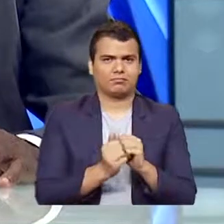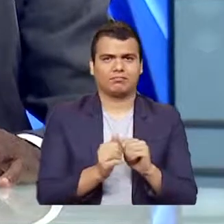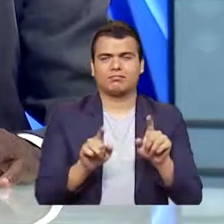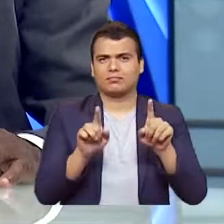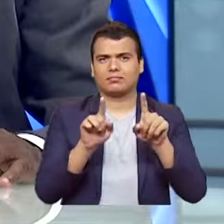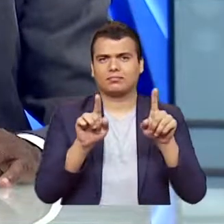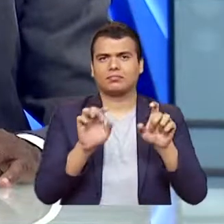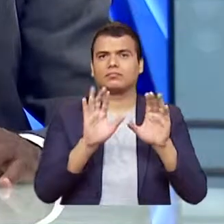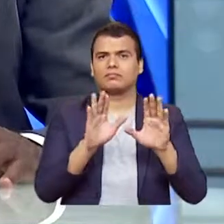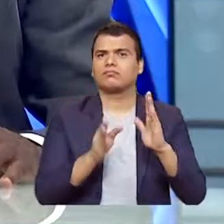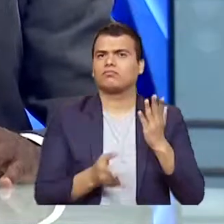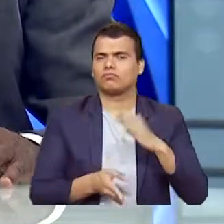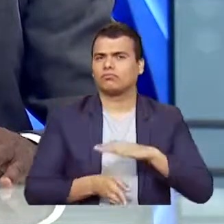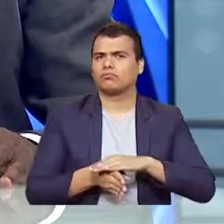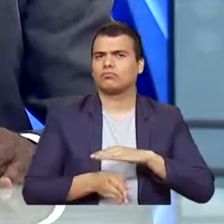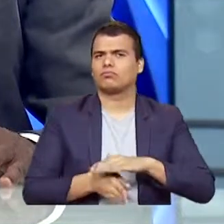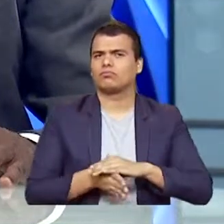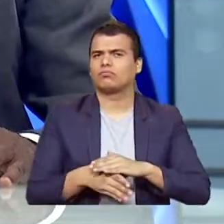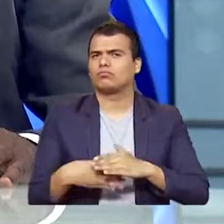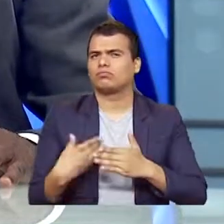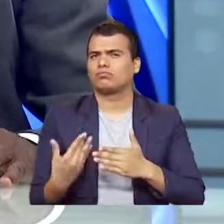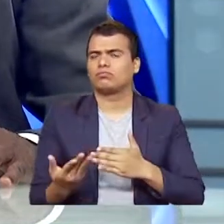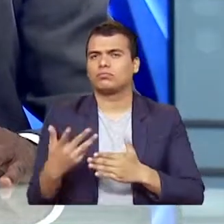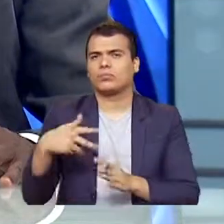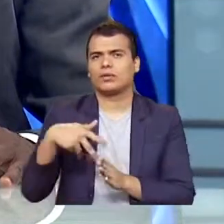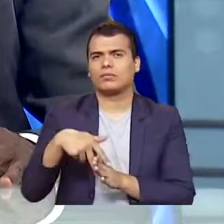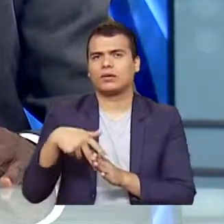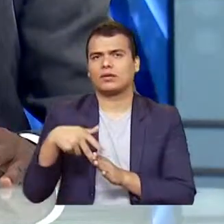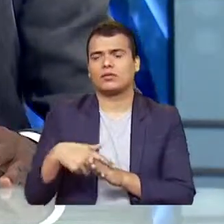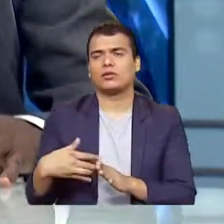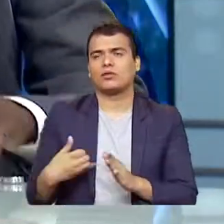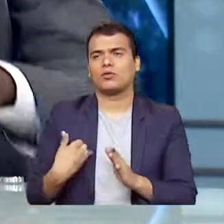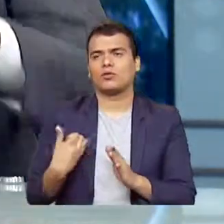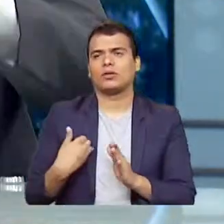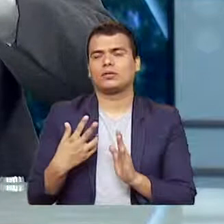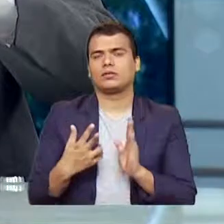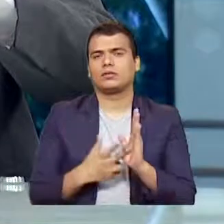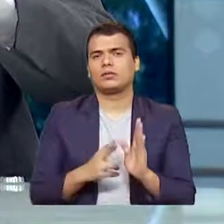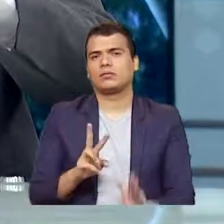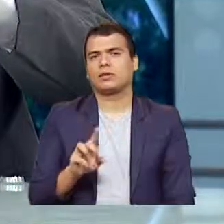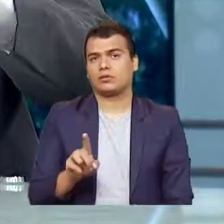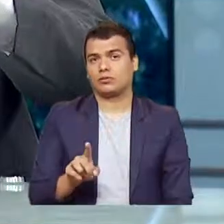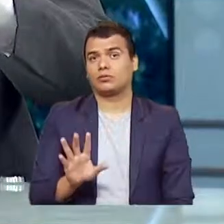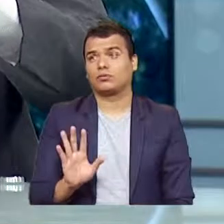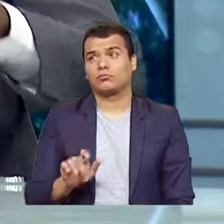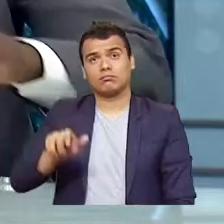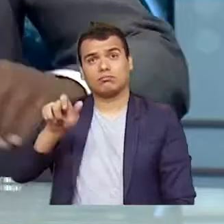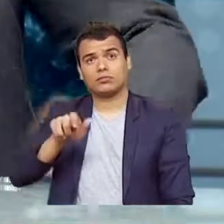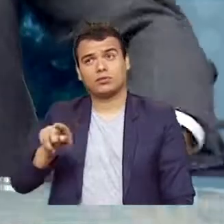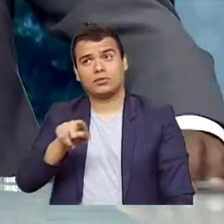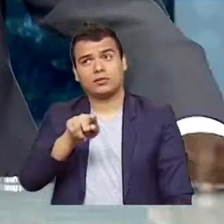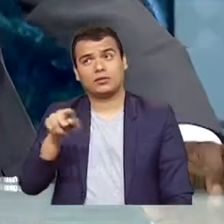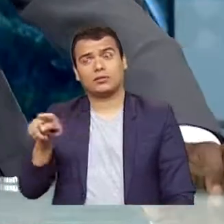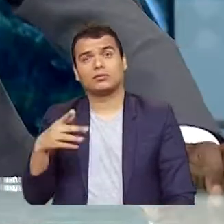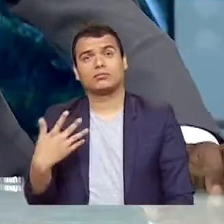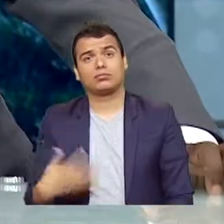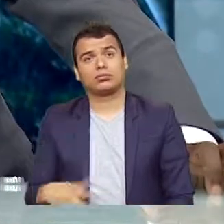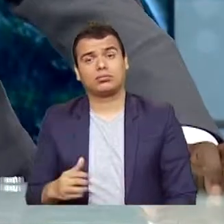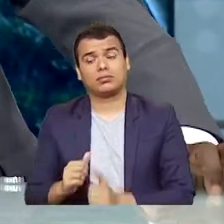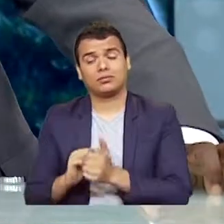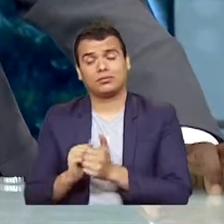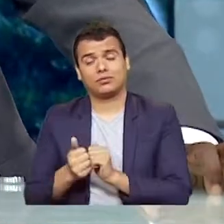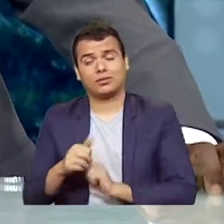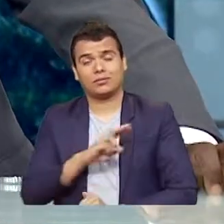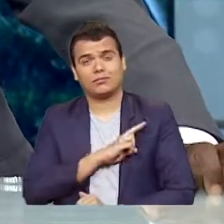nos mantenemos en lo que va a ser Panamericanos Juveniles 2021 y nuestros talentosos vallecaucanos que sin duda alguna van a ser